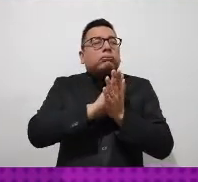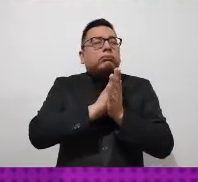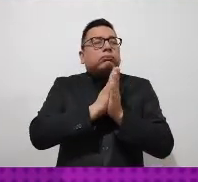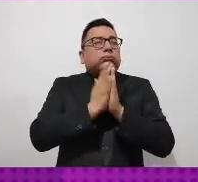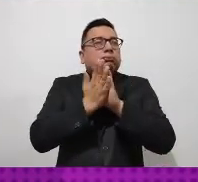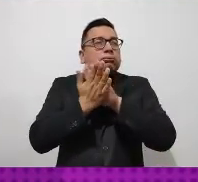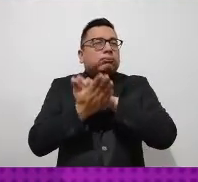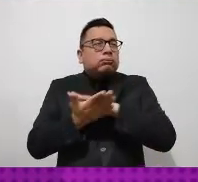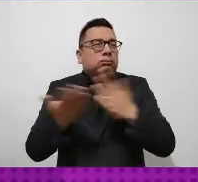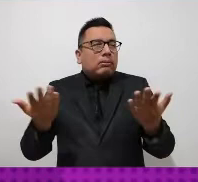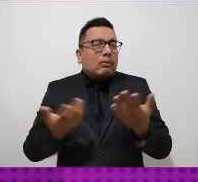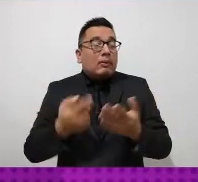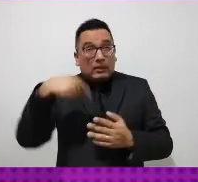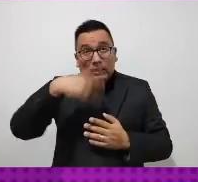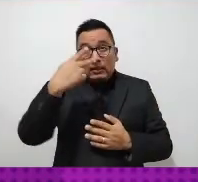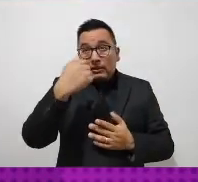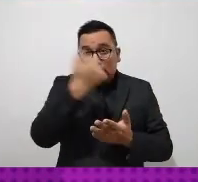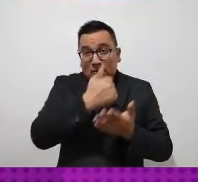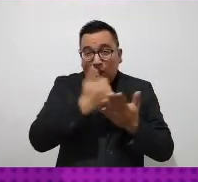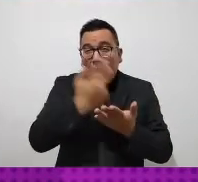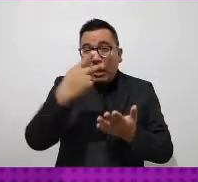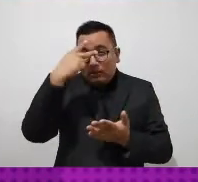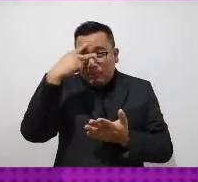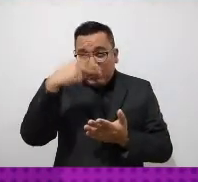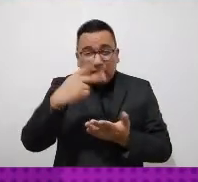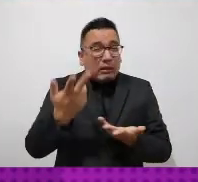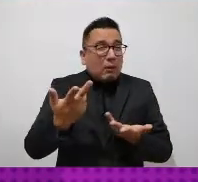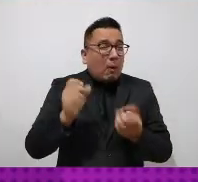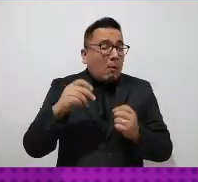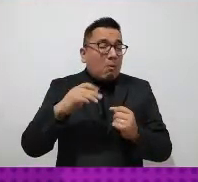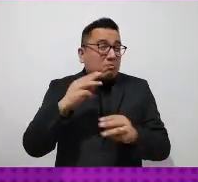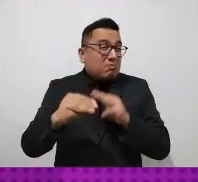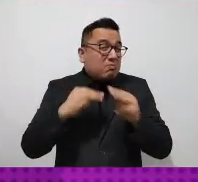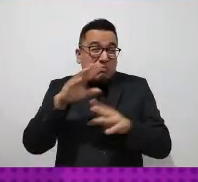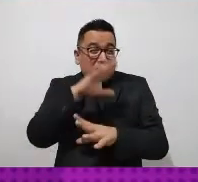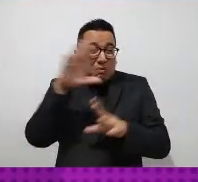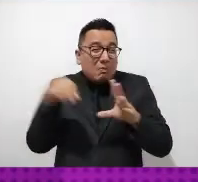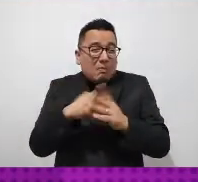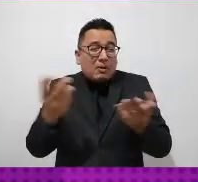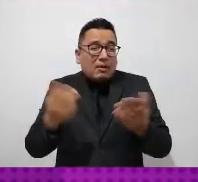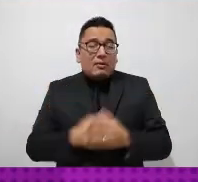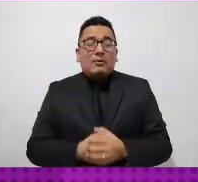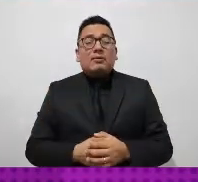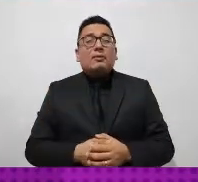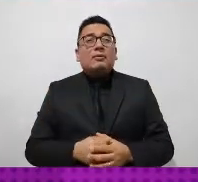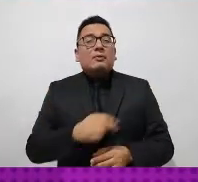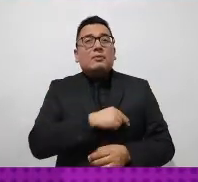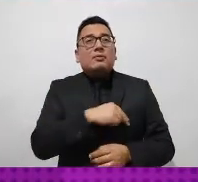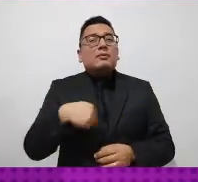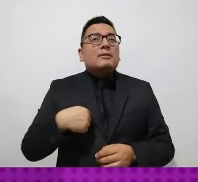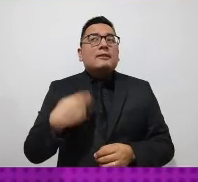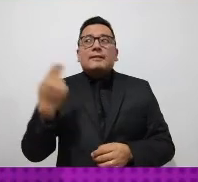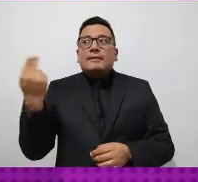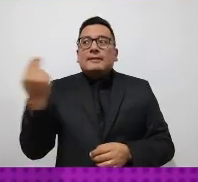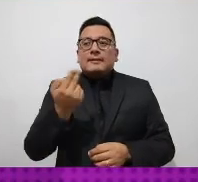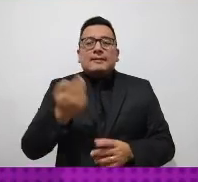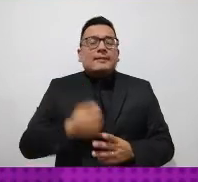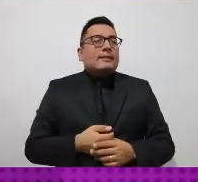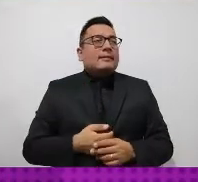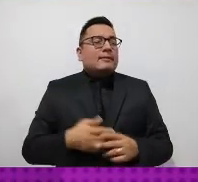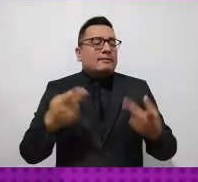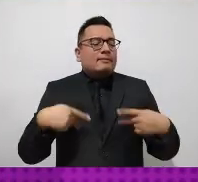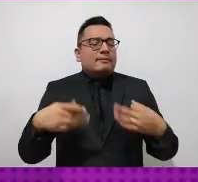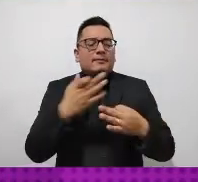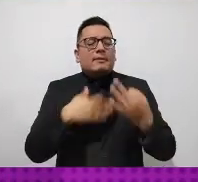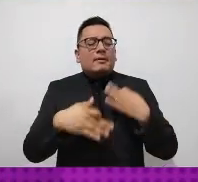nivel internacional. ¿Qué quiero decir con esto? Necesitamos que este tema trascienda a la